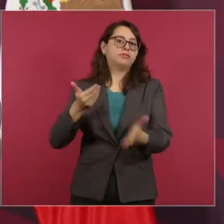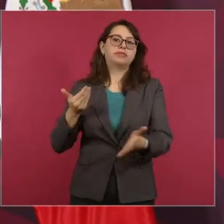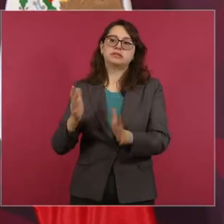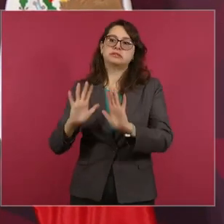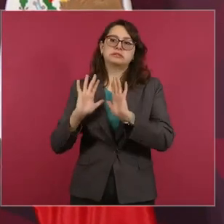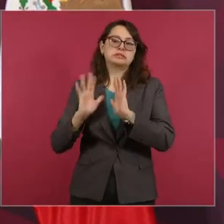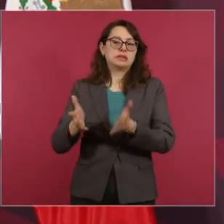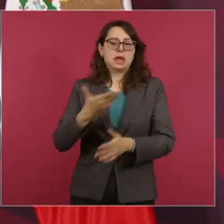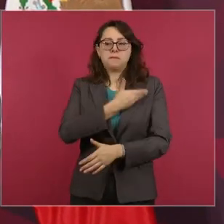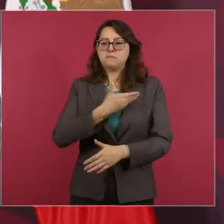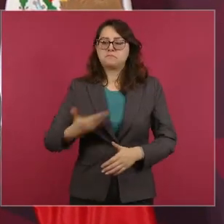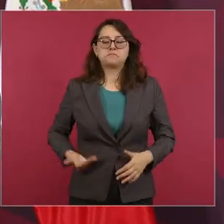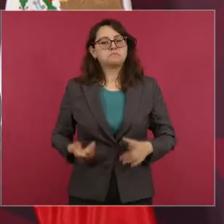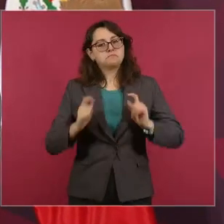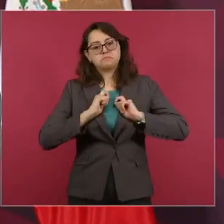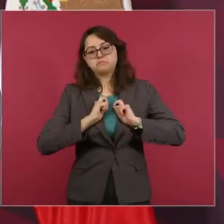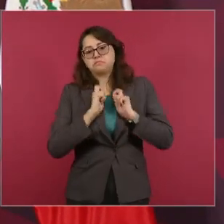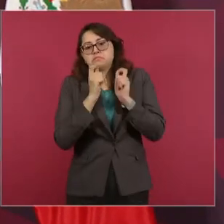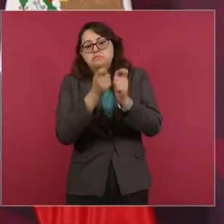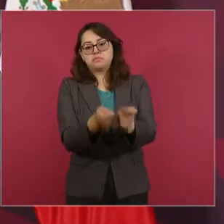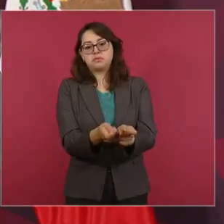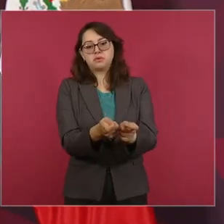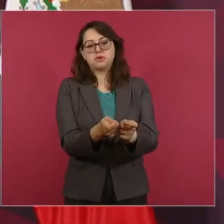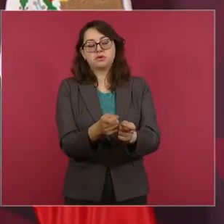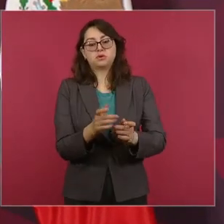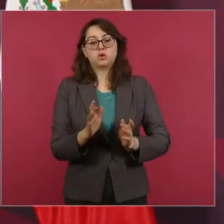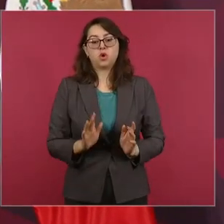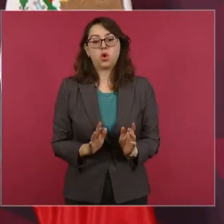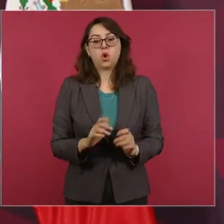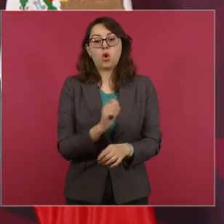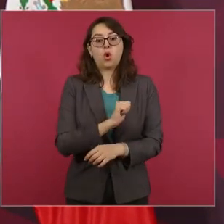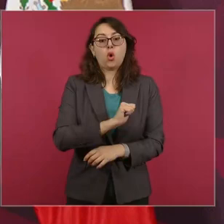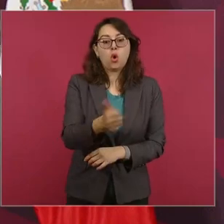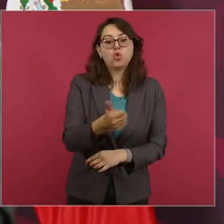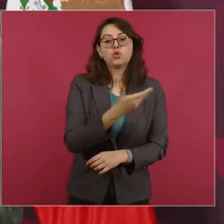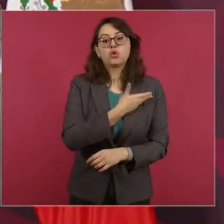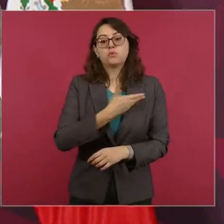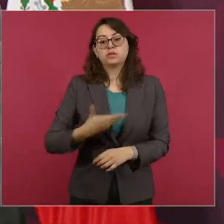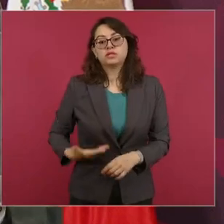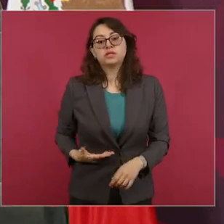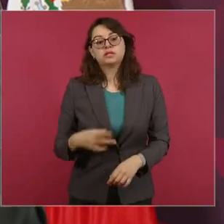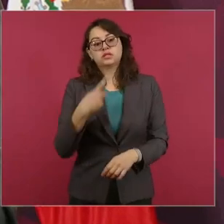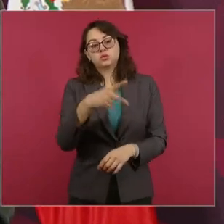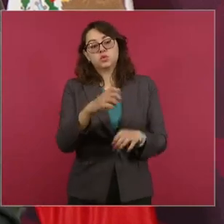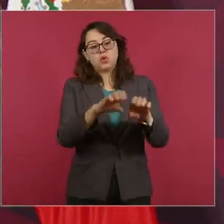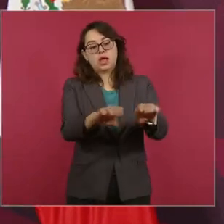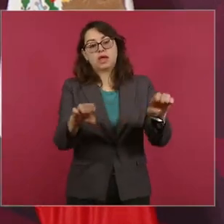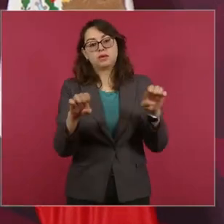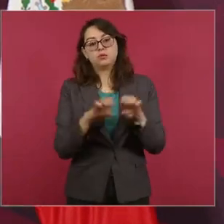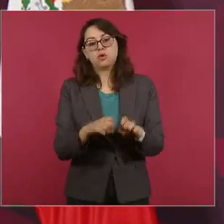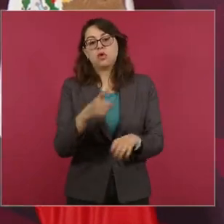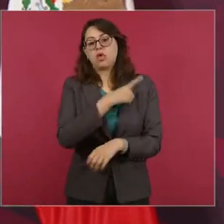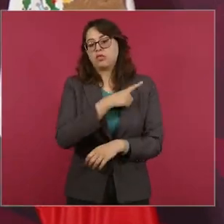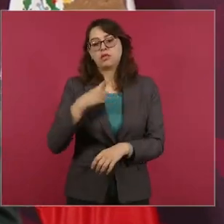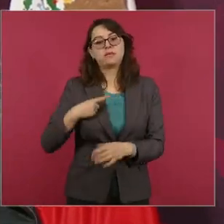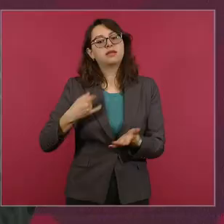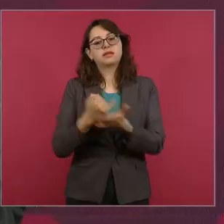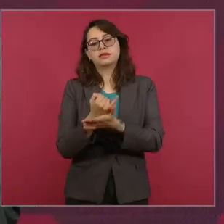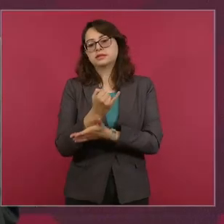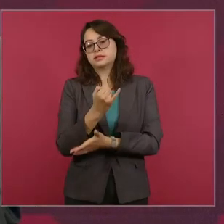o presidenta electa y su equipo son los que van